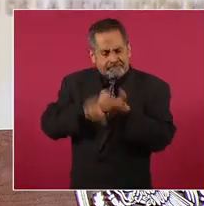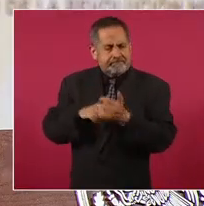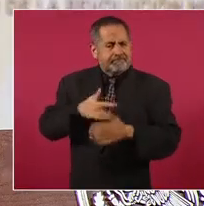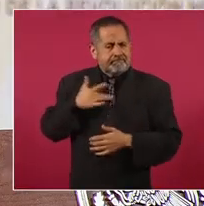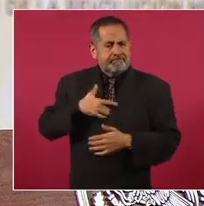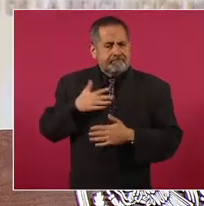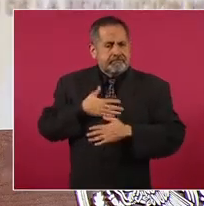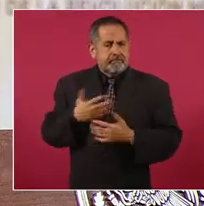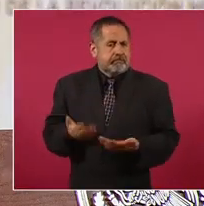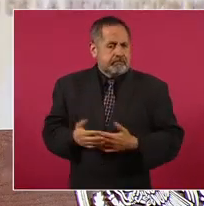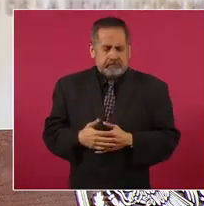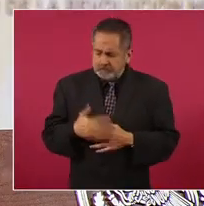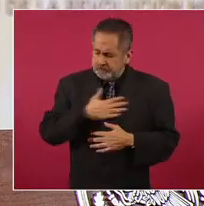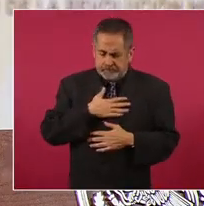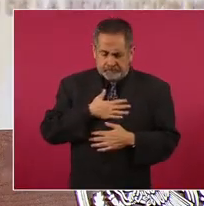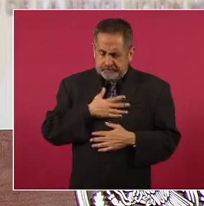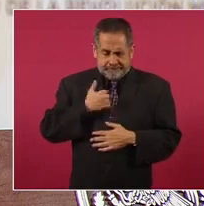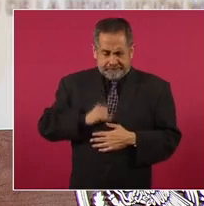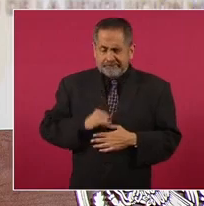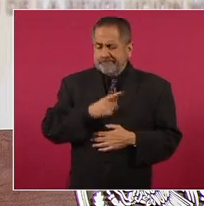O sea, nosotros tenemos